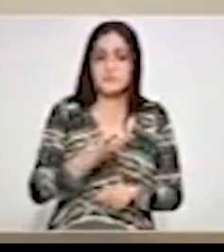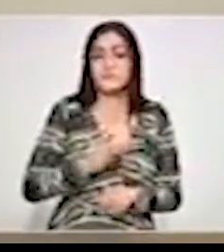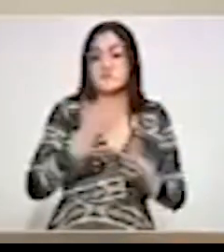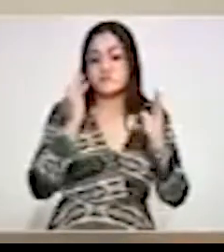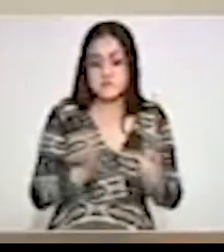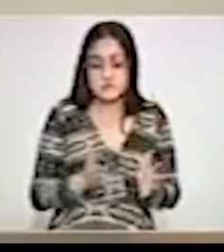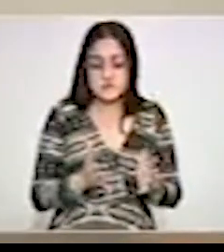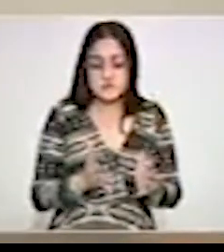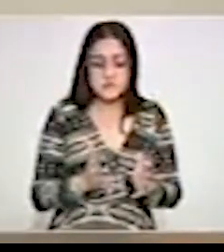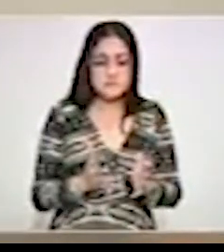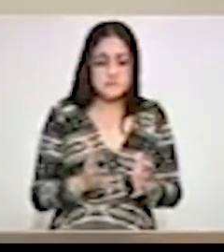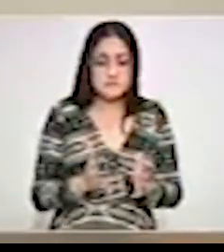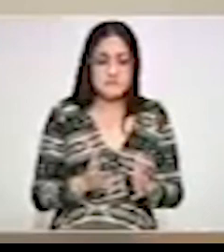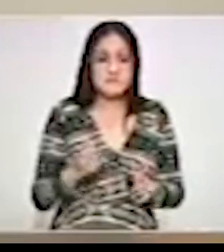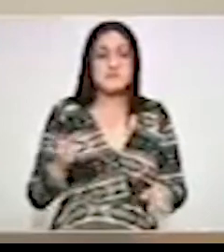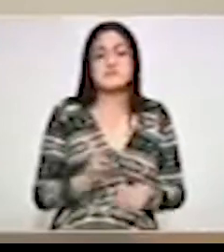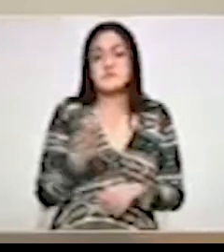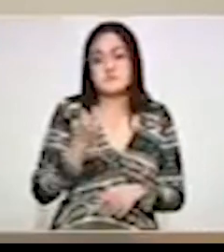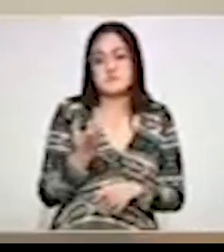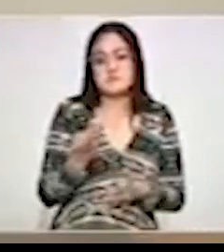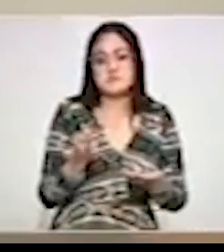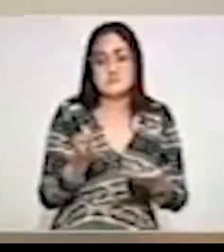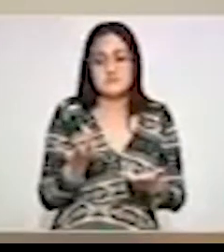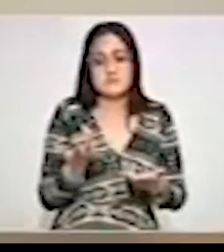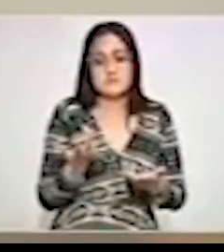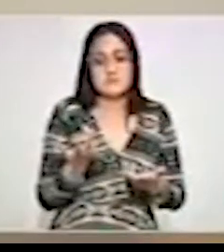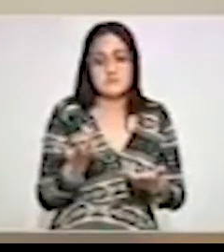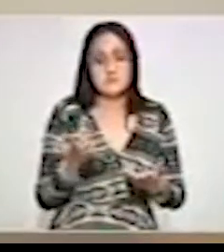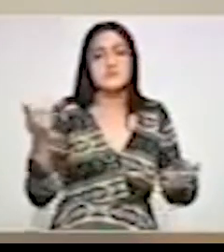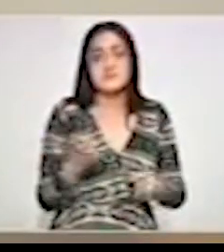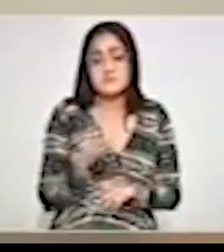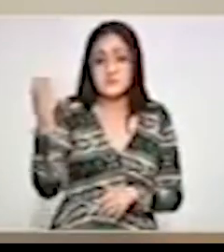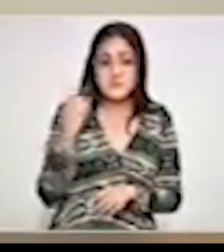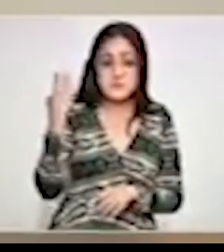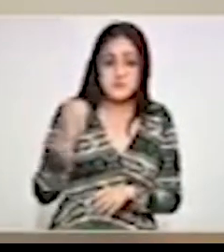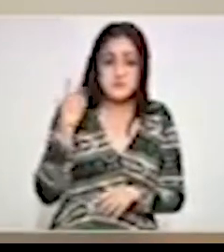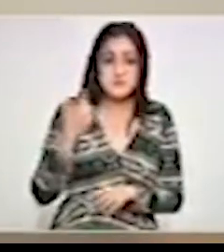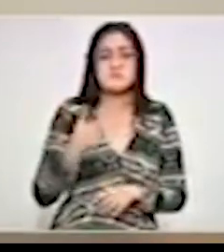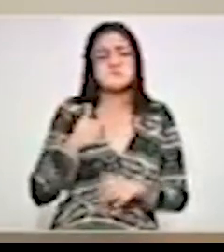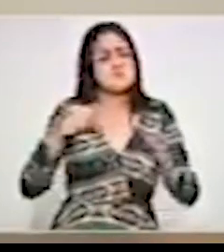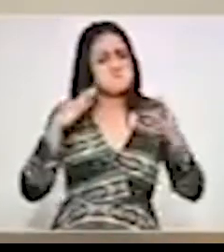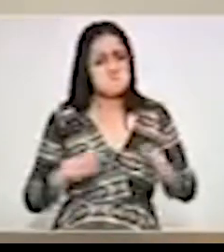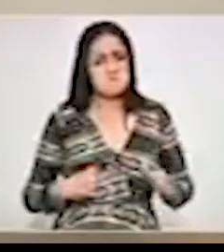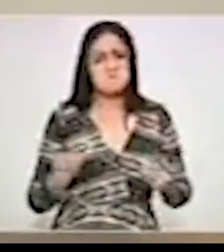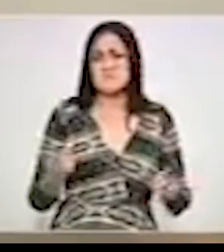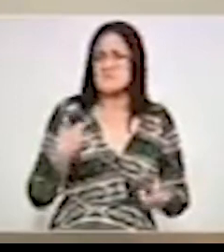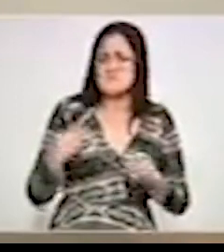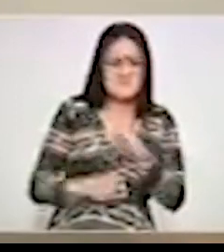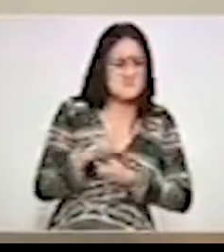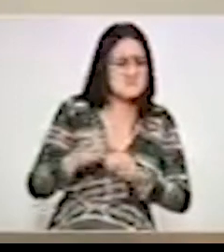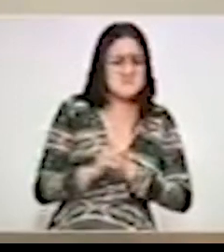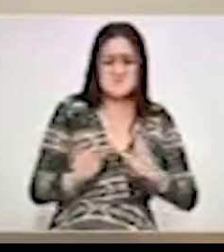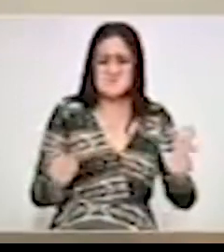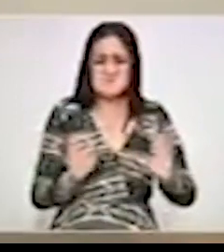garantizar este tipo de ceremonias, sesiones, de manera pacífica.